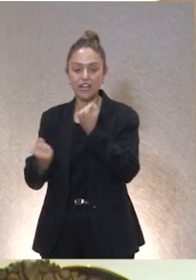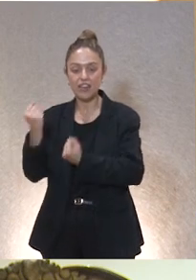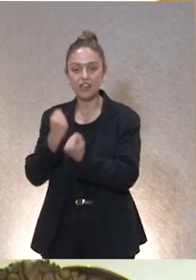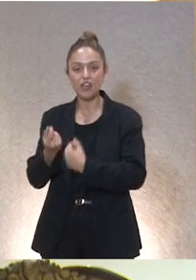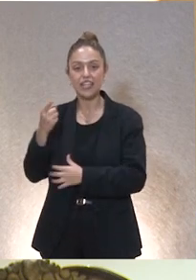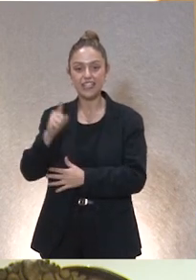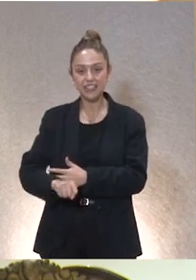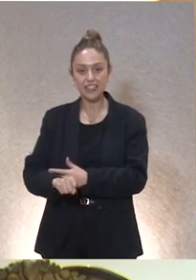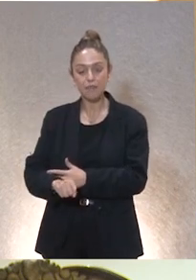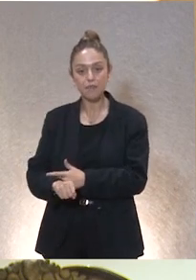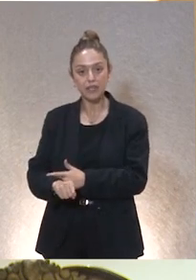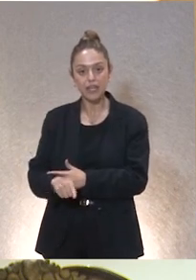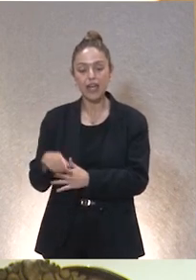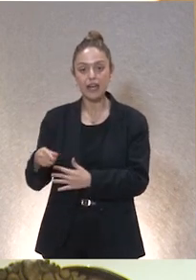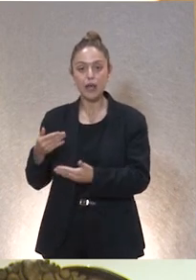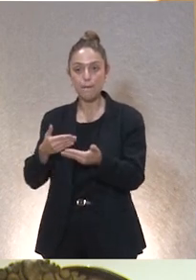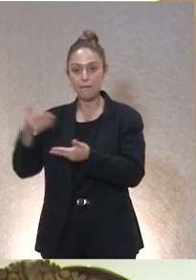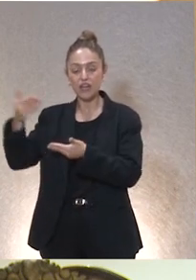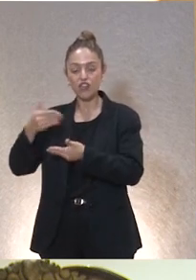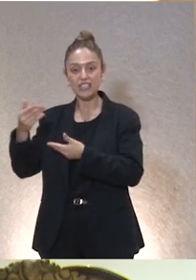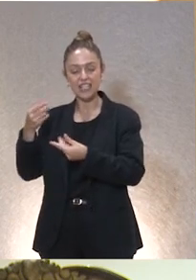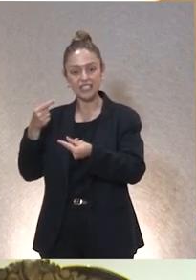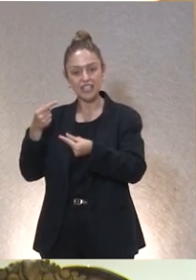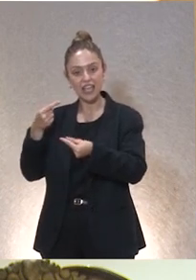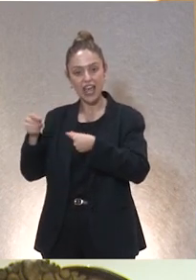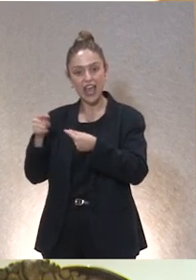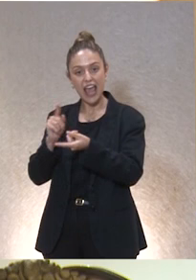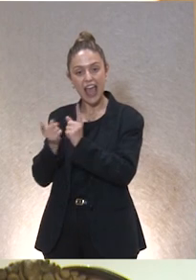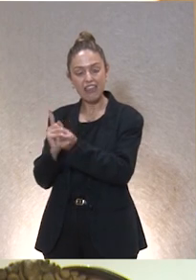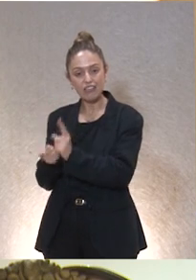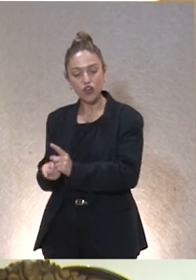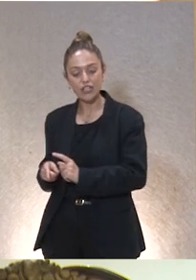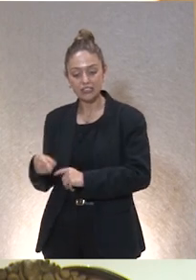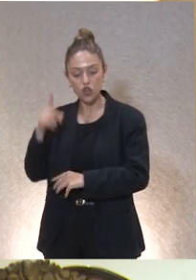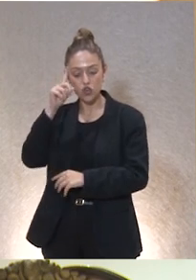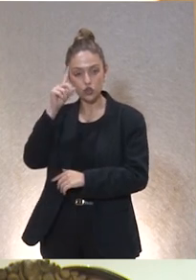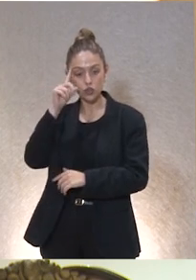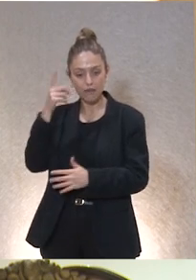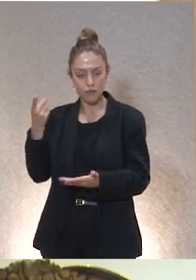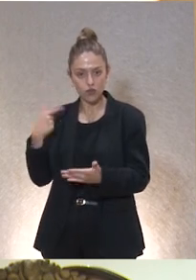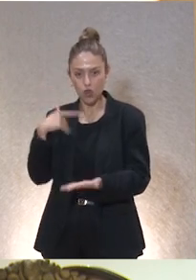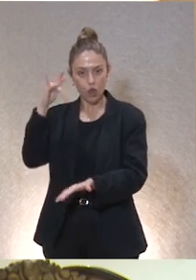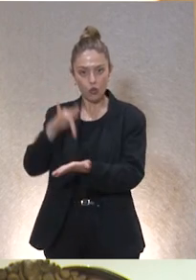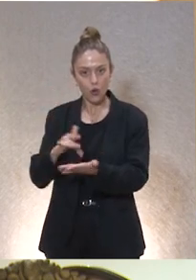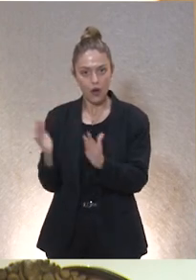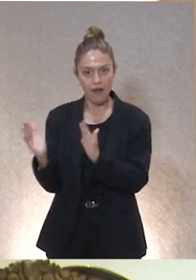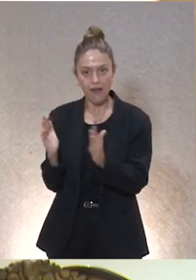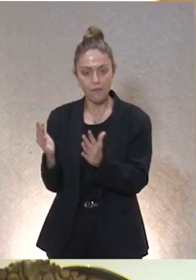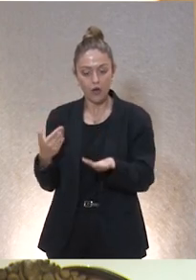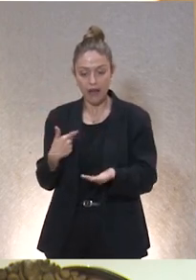miopía del propio sector y de los periodistas y Editores que no entendimos a tiempo Lo que se nos venía encima y no